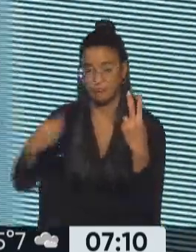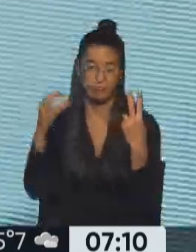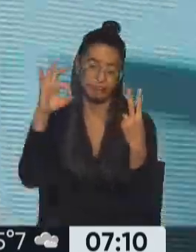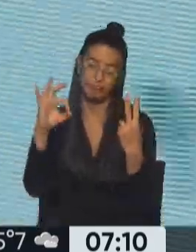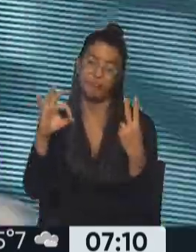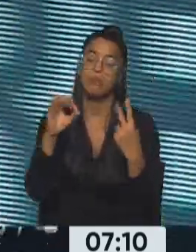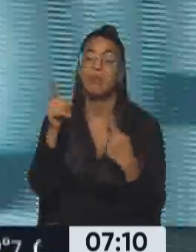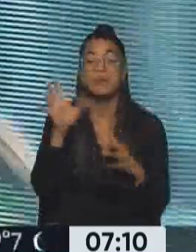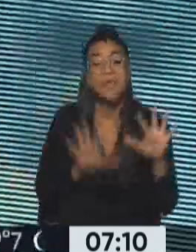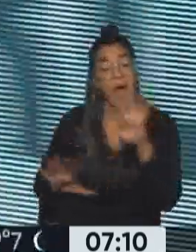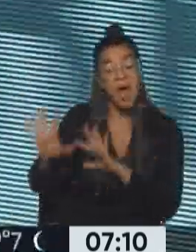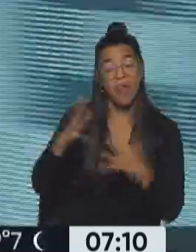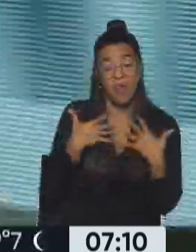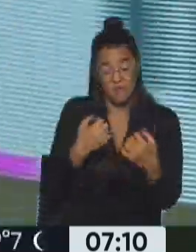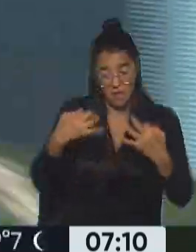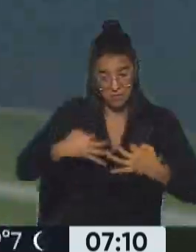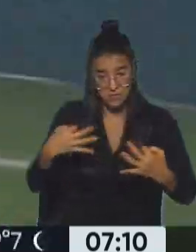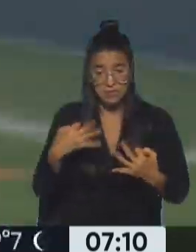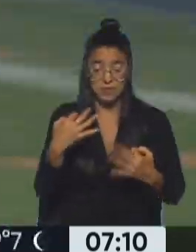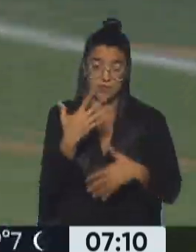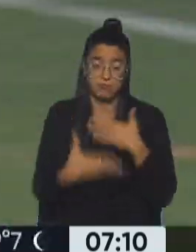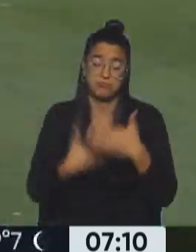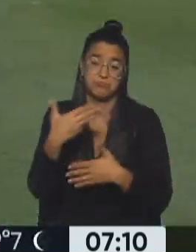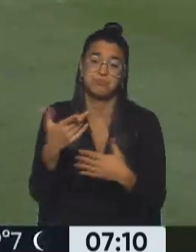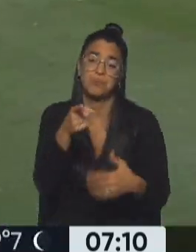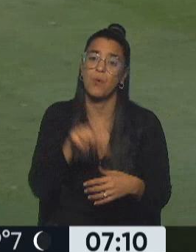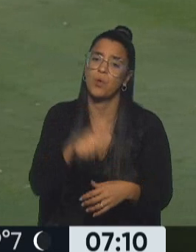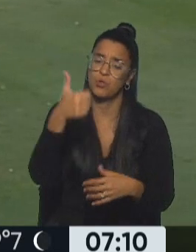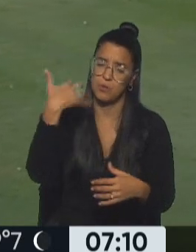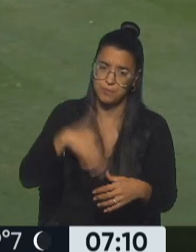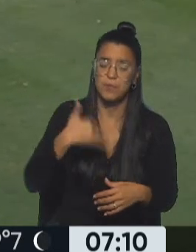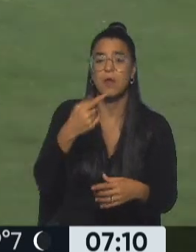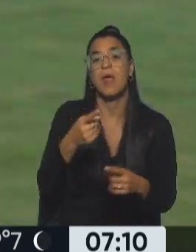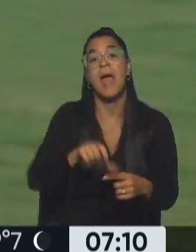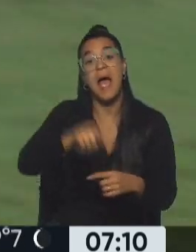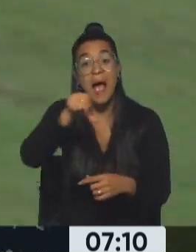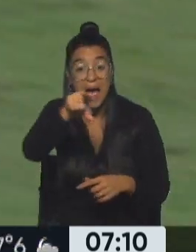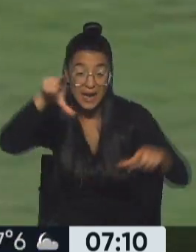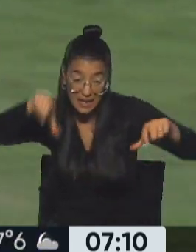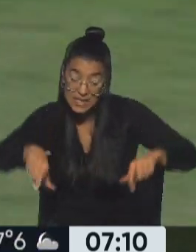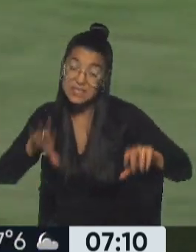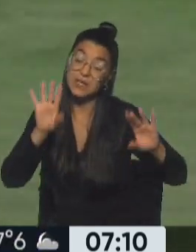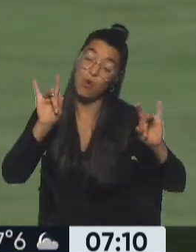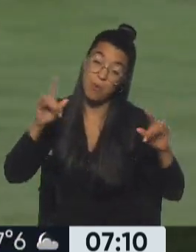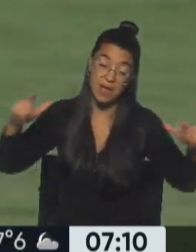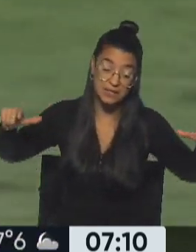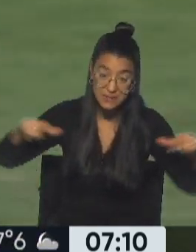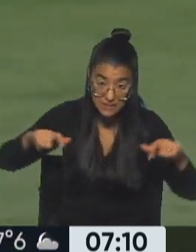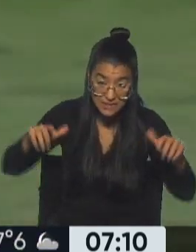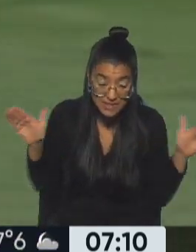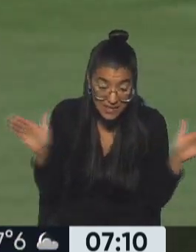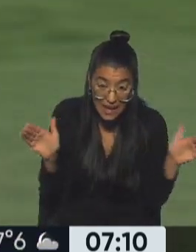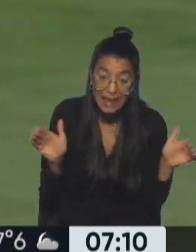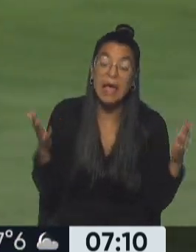acomoda, como decías vos, Ale, Defensa en base a victorias de esta. Sí, que es fuerte, ¿no? Porque ganar en esa cancha tan complicada, tan chica de dimensiones y